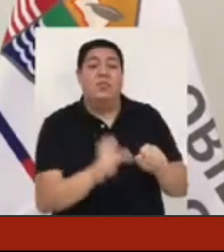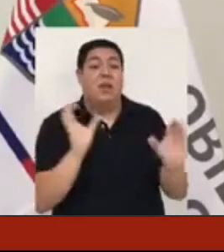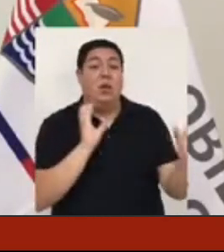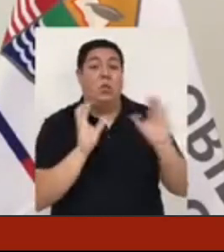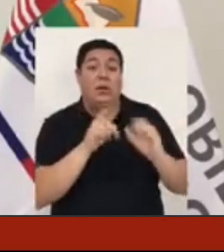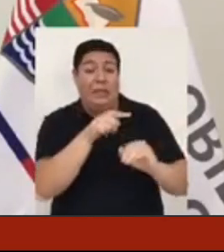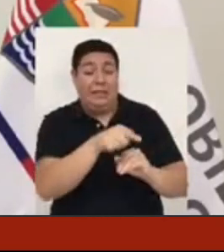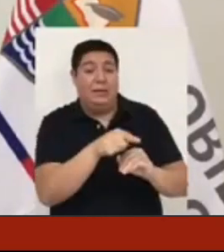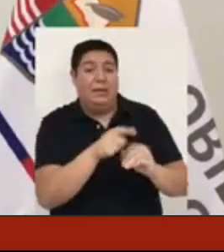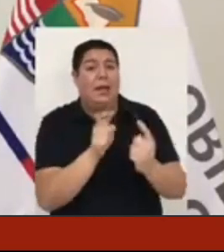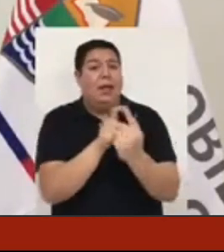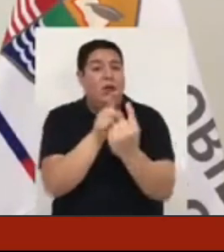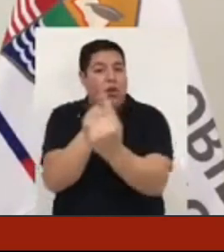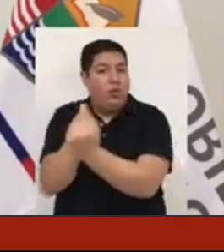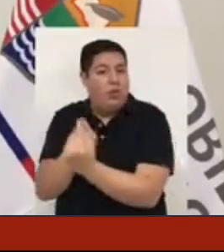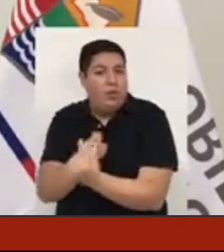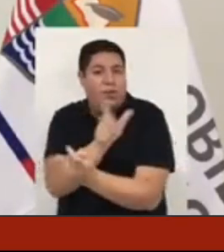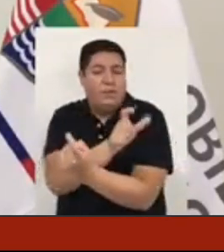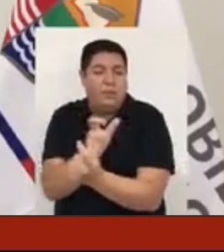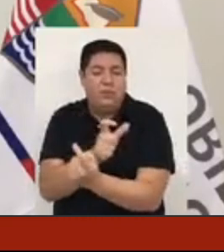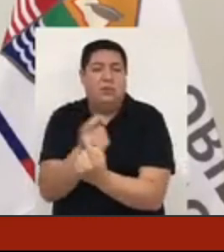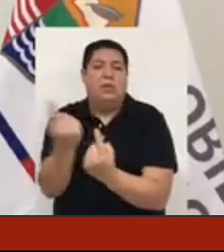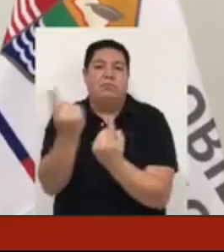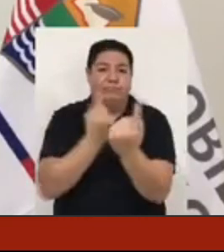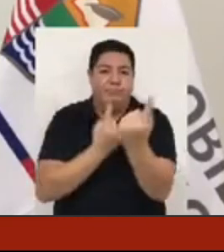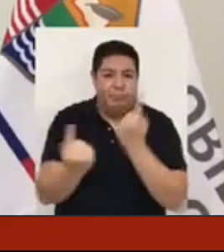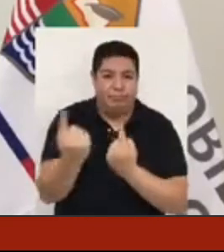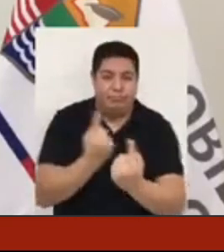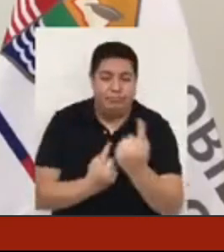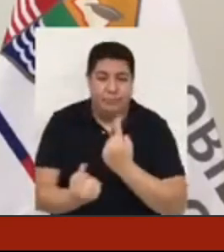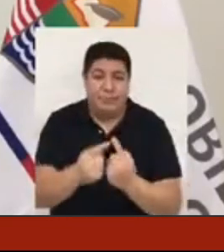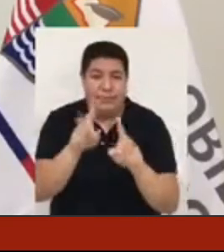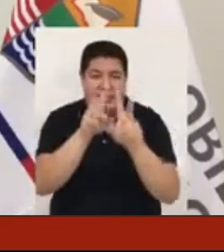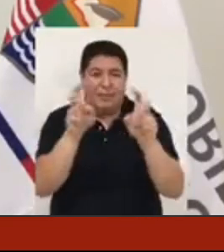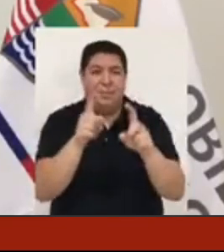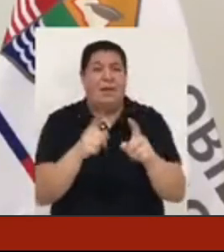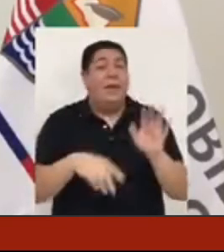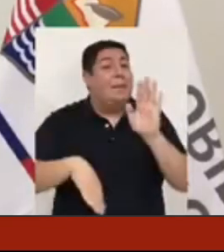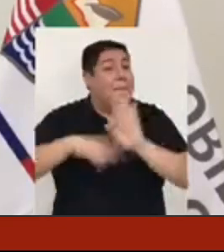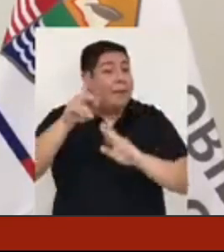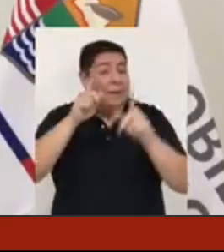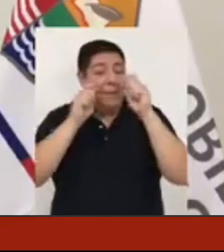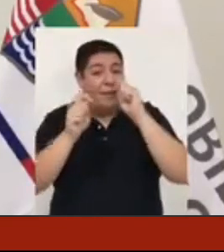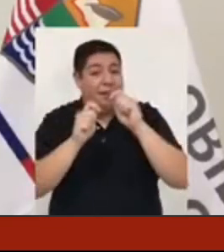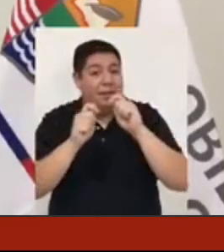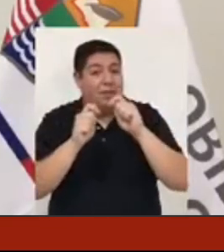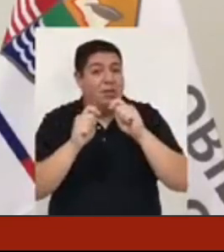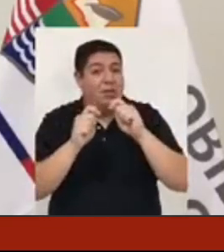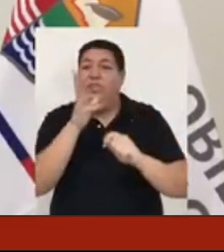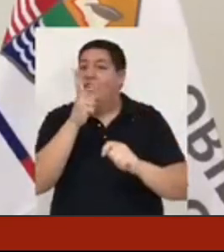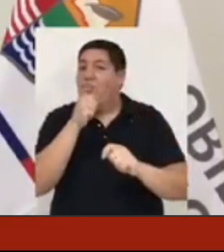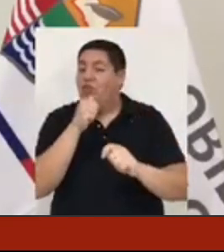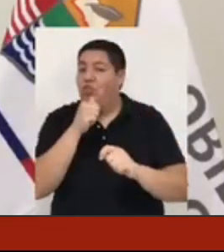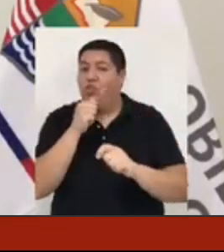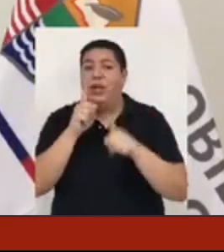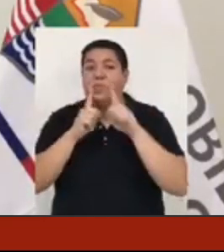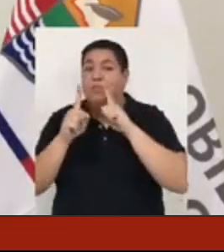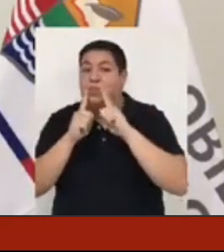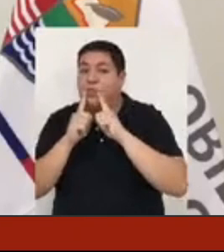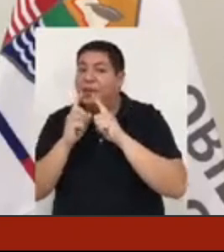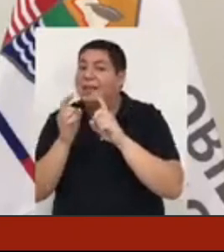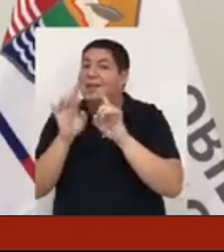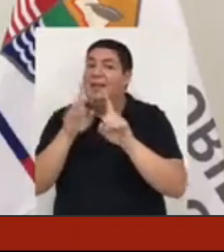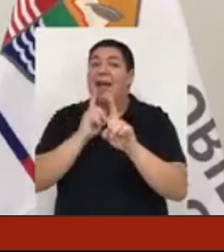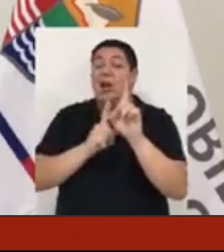contactos los pases que son personas de alto riesgo no se les toma el examen solamente se les toma en